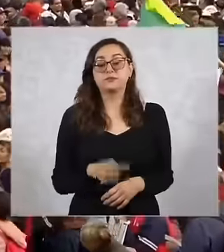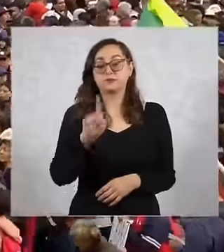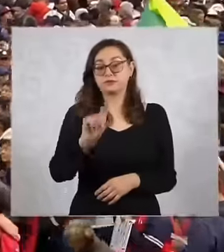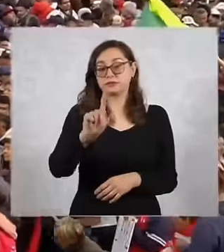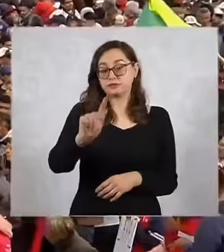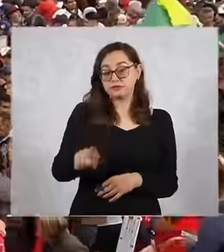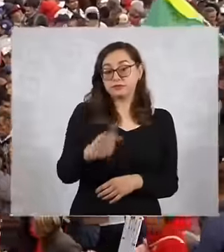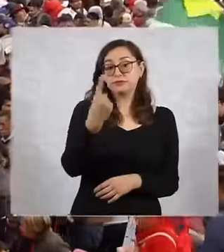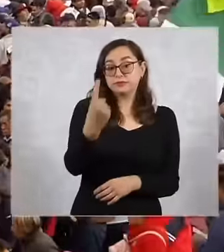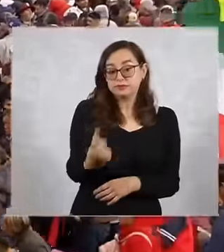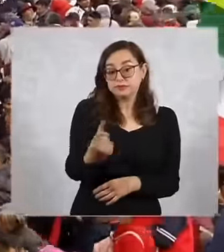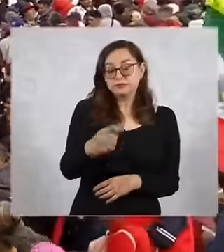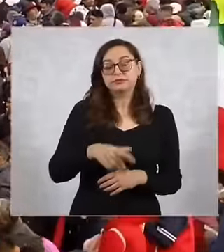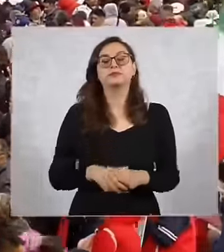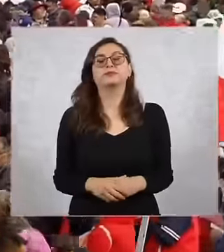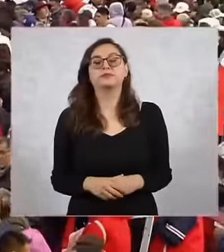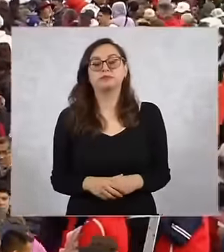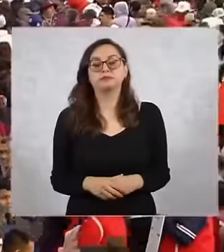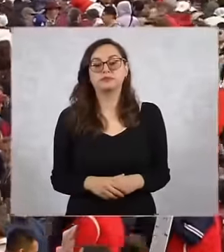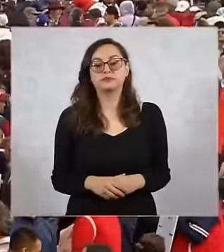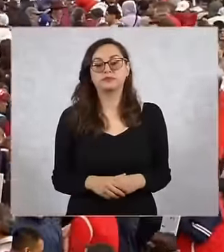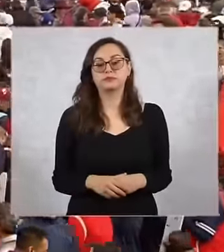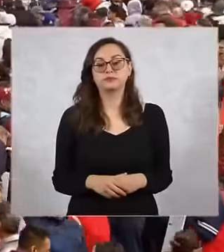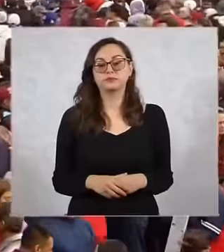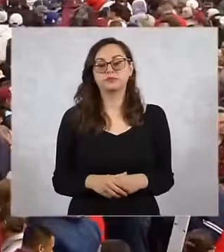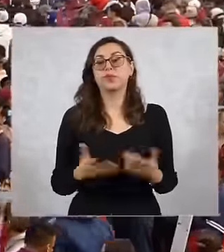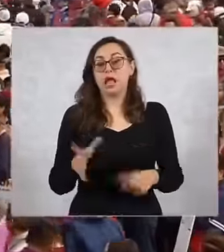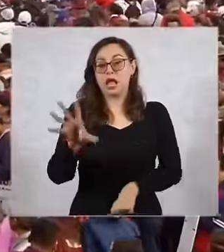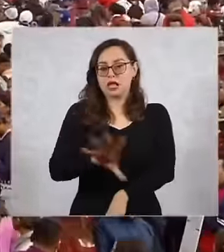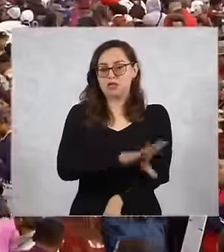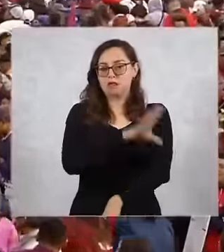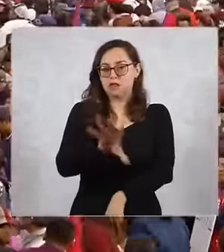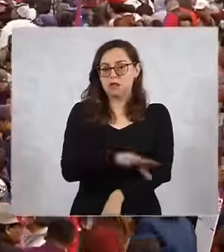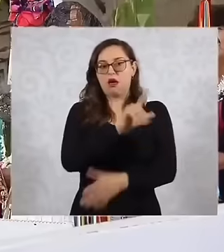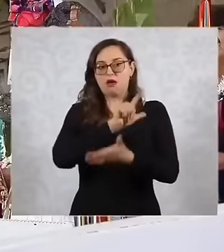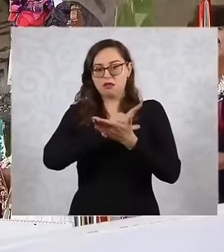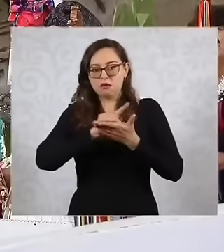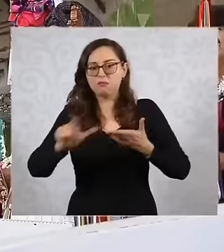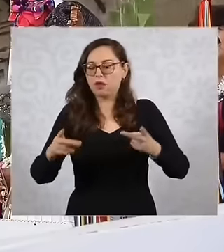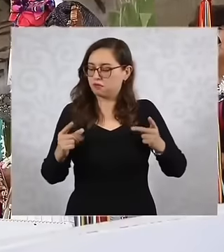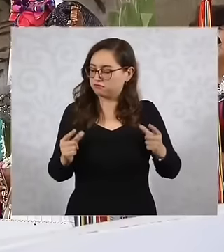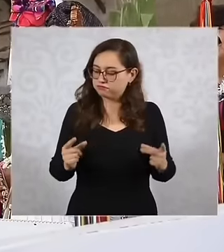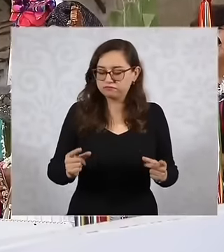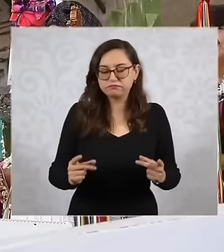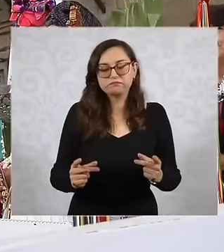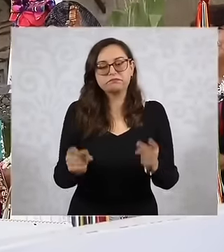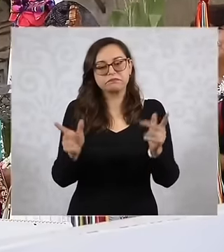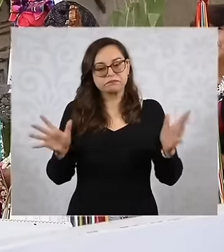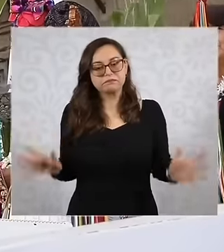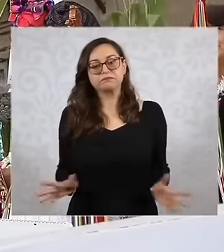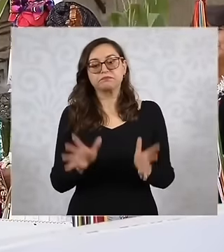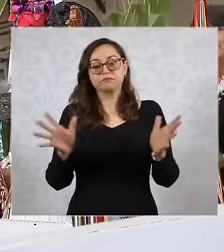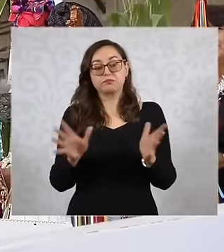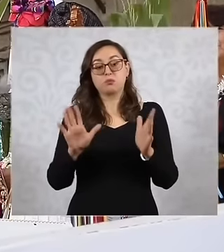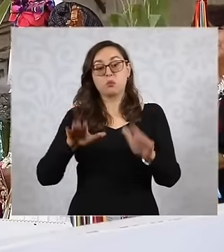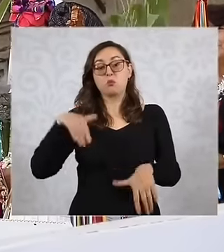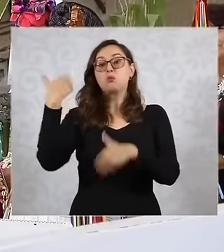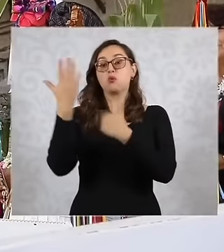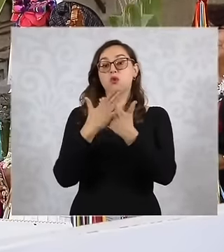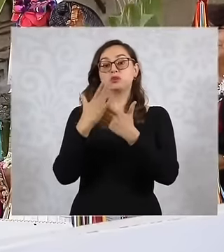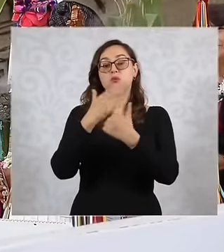71, vamos a impulsar las energías renovables. El objetivo es que en